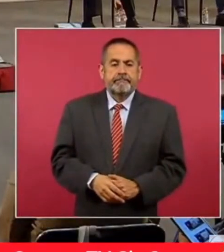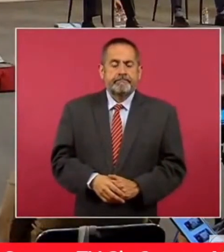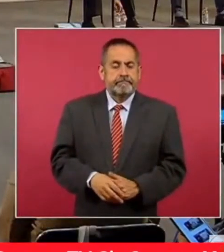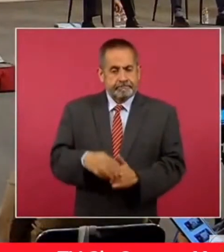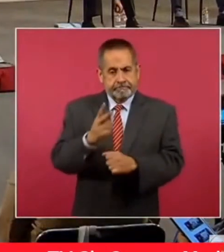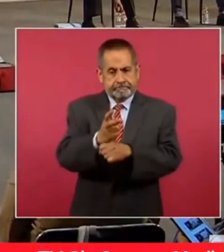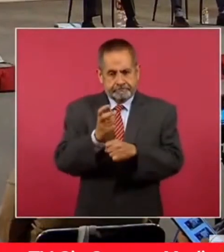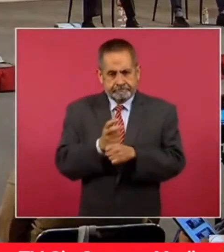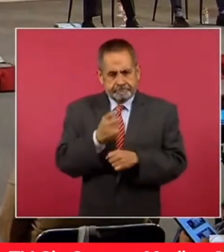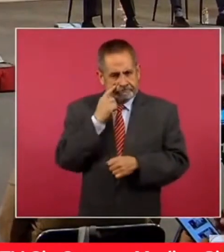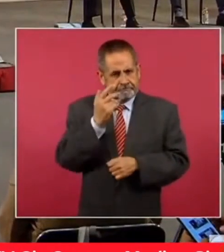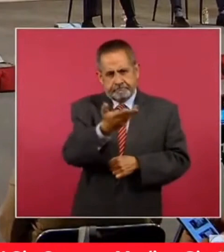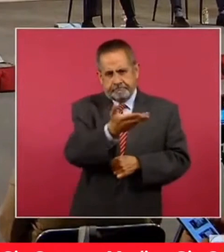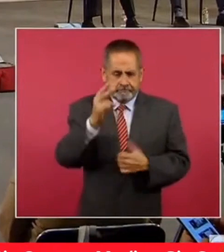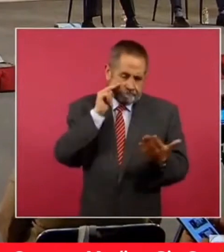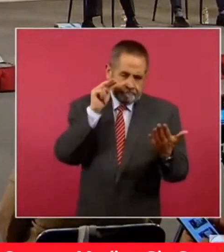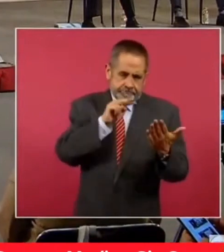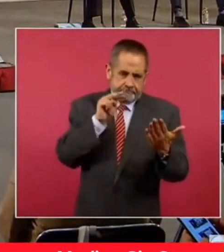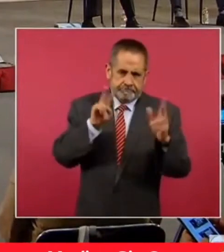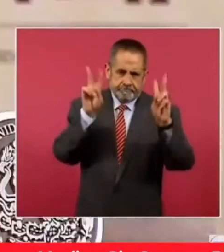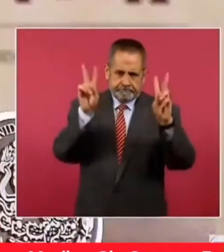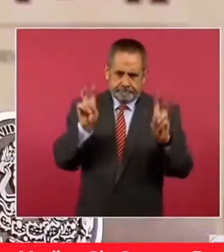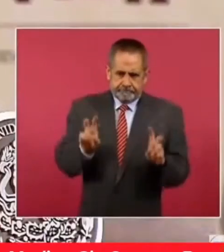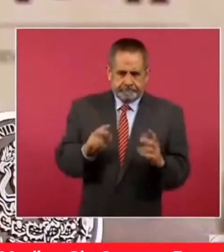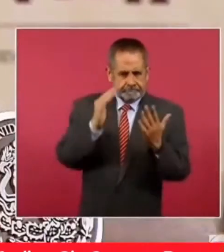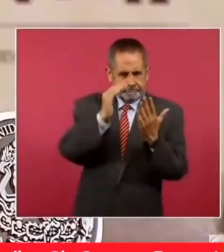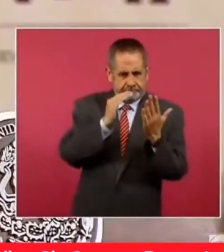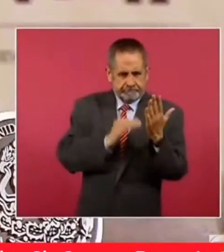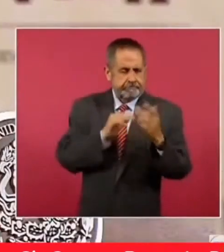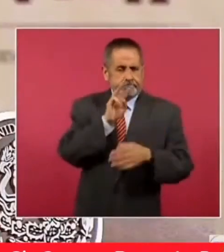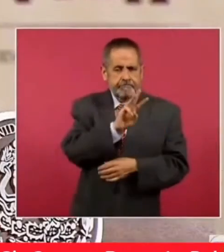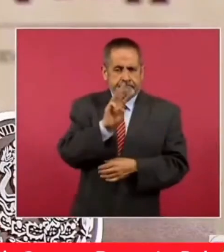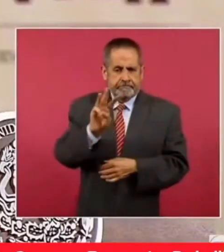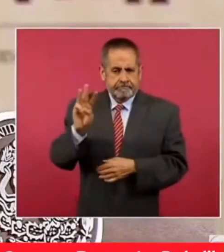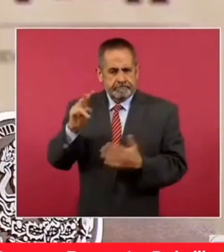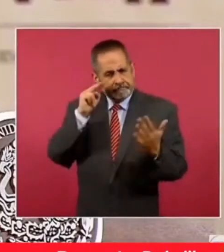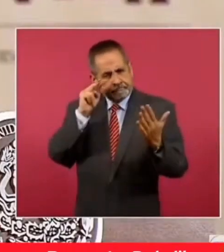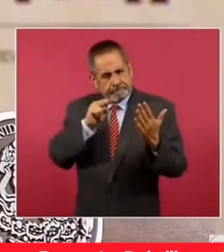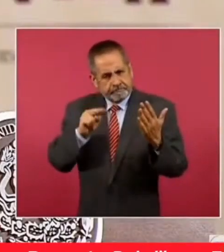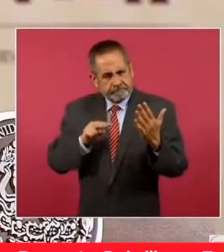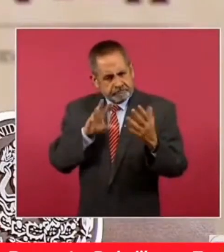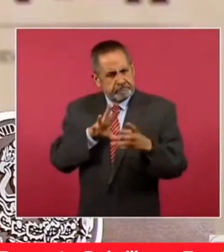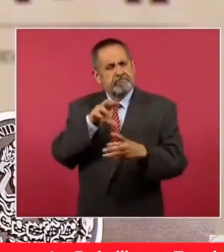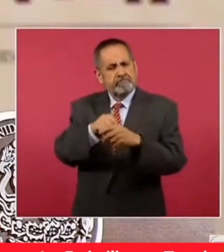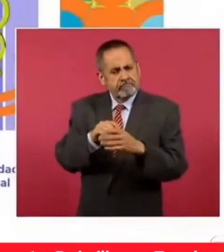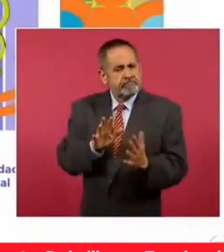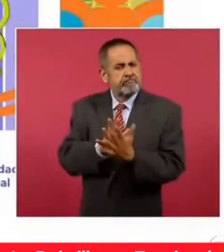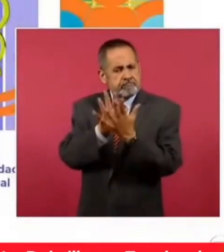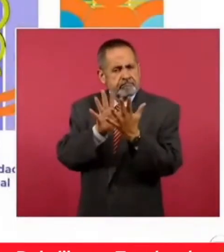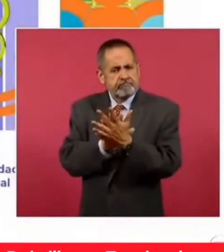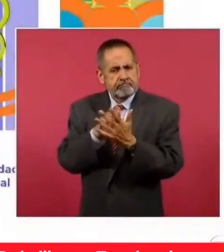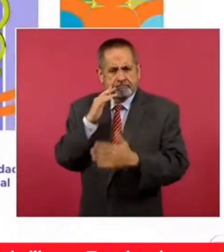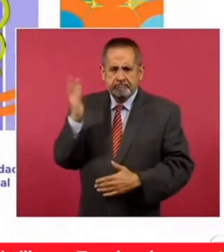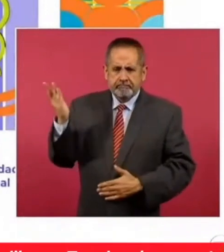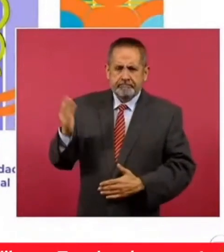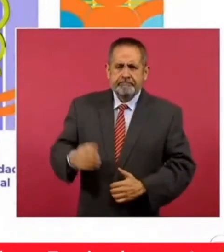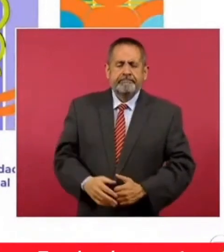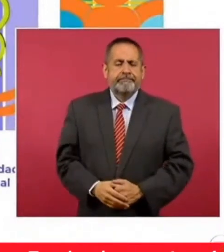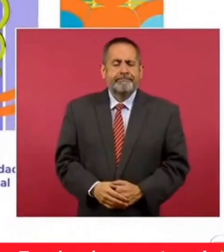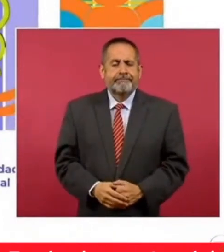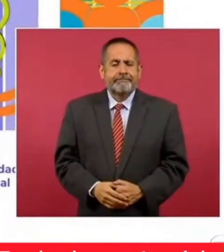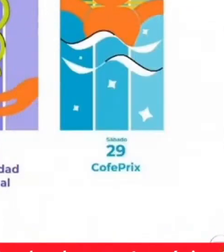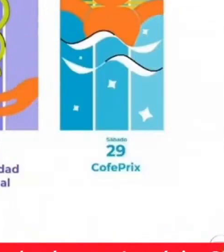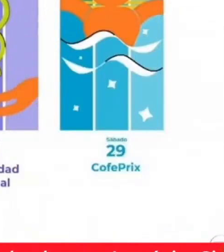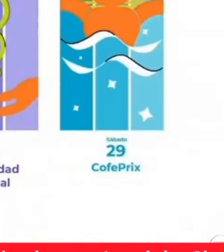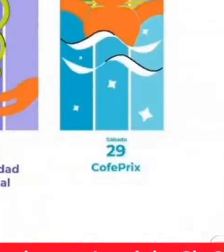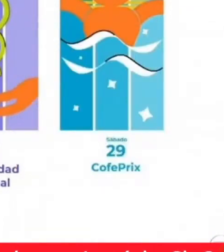invitamos a consultar la agenda temática en nuestra página web y participar en las actividades, las cuales podrán ver en vivo en nuestras